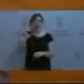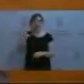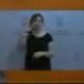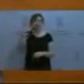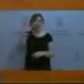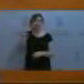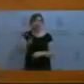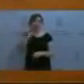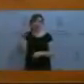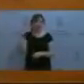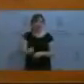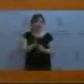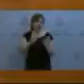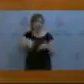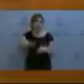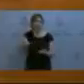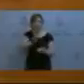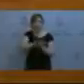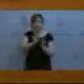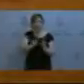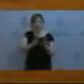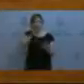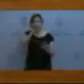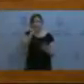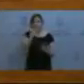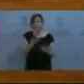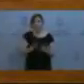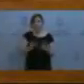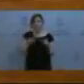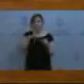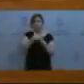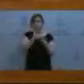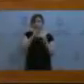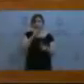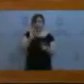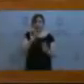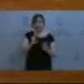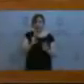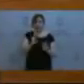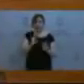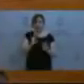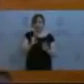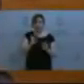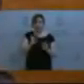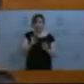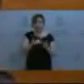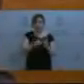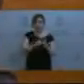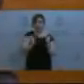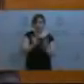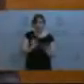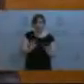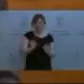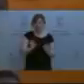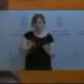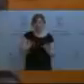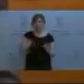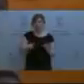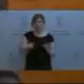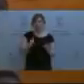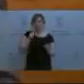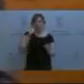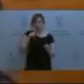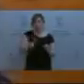Sula II, que ya murió como rey de León. Porque si lo sacamos de este contexto histórico, no vamos a arreglar nunca nada. Y aprovechando que ayer fue el Día Internacional de la